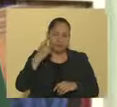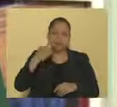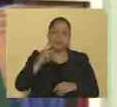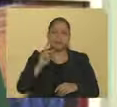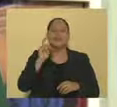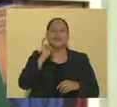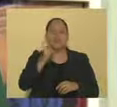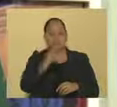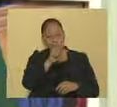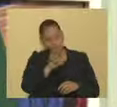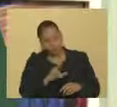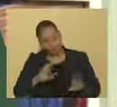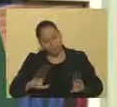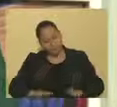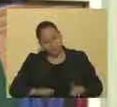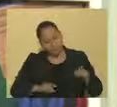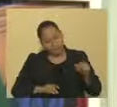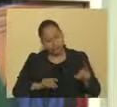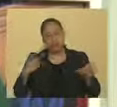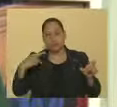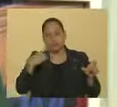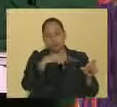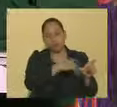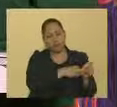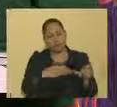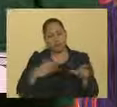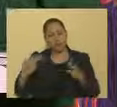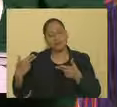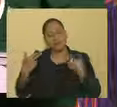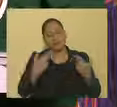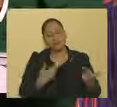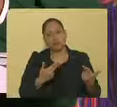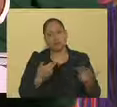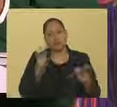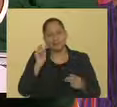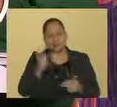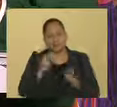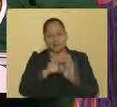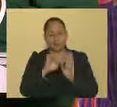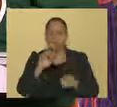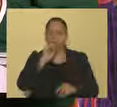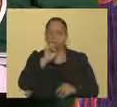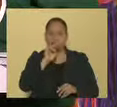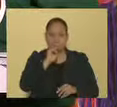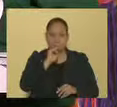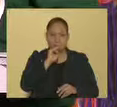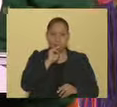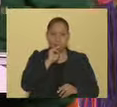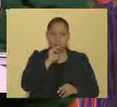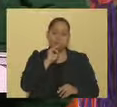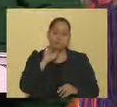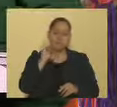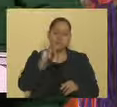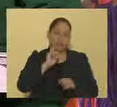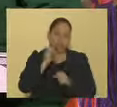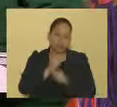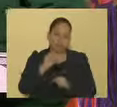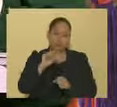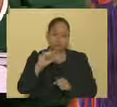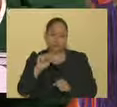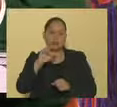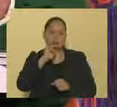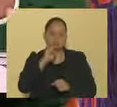las características o antecedentes familiares. Si mamá, la abuela, las tías,